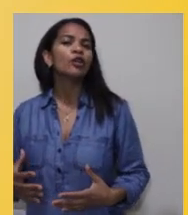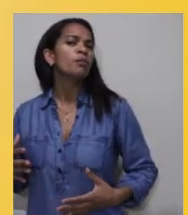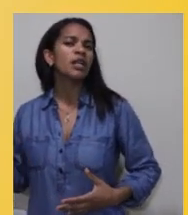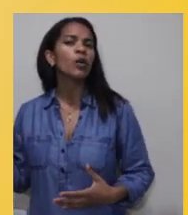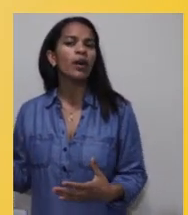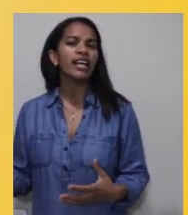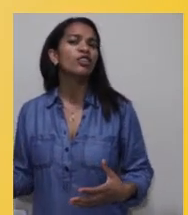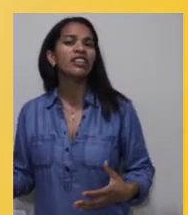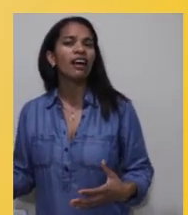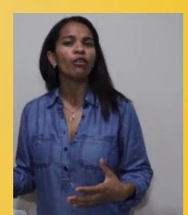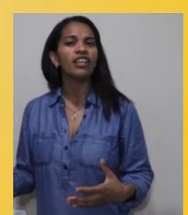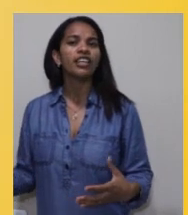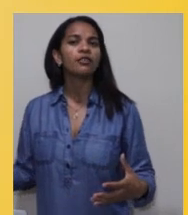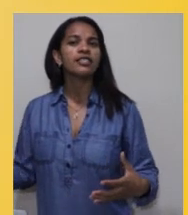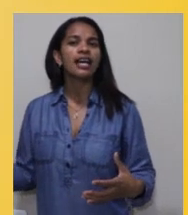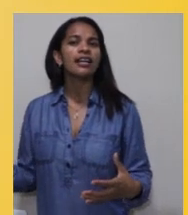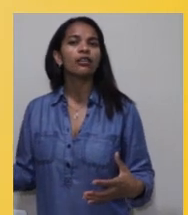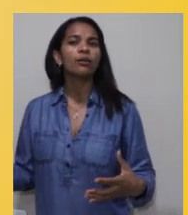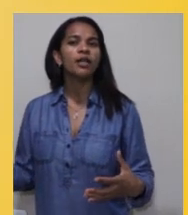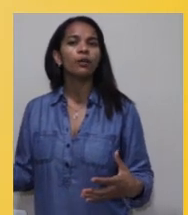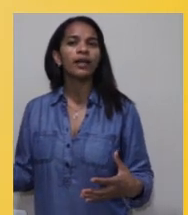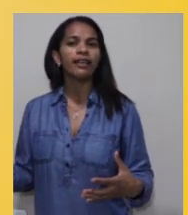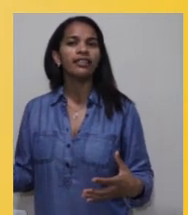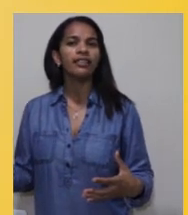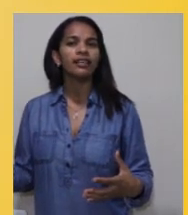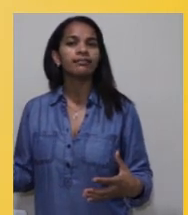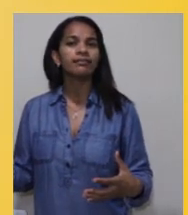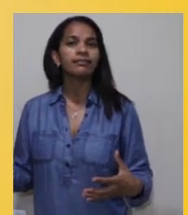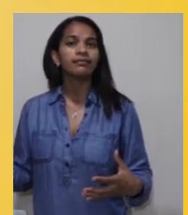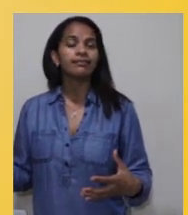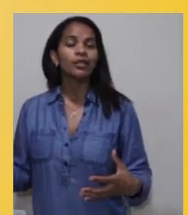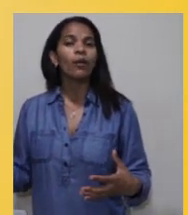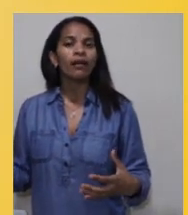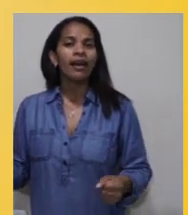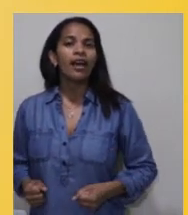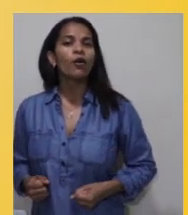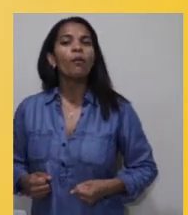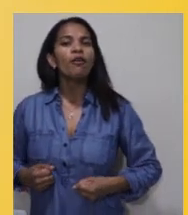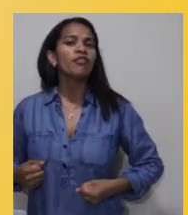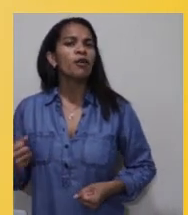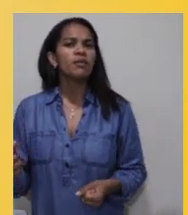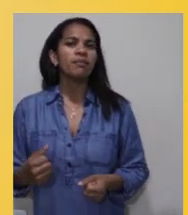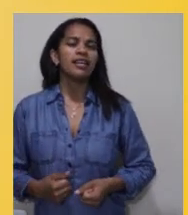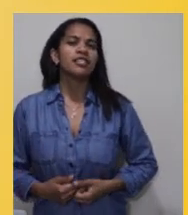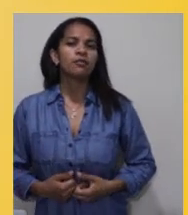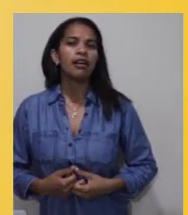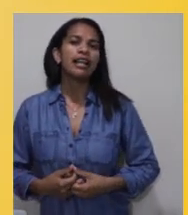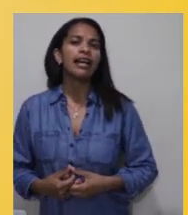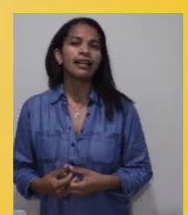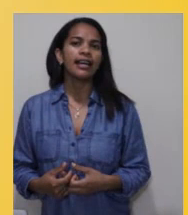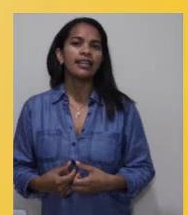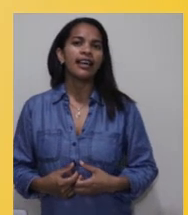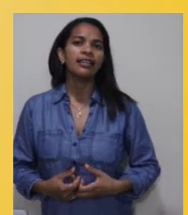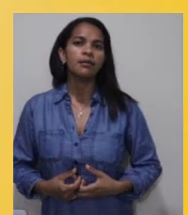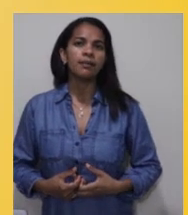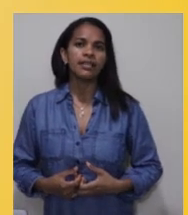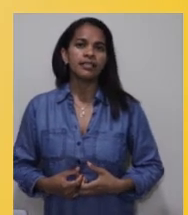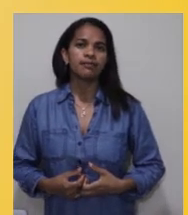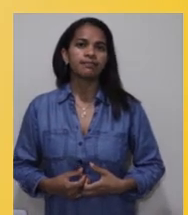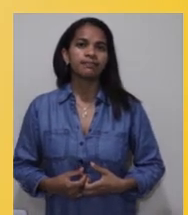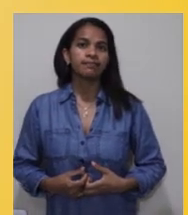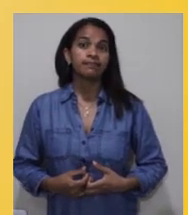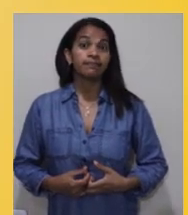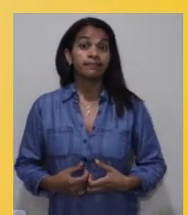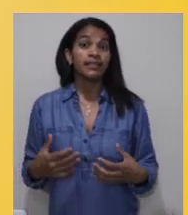para el 2040? ¿Dónde quiero estar el 2040? ¿Cómo veo mi país? ¿Cuál es la realidad de mi